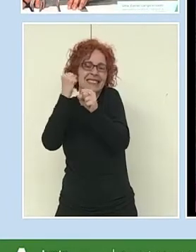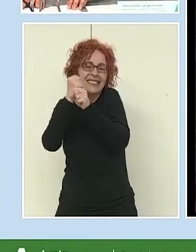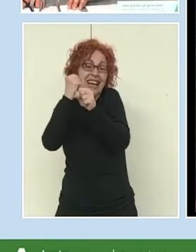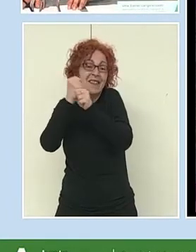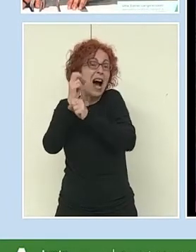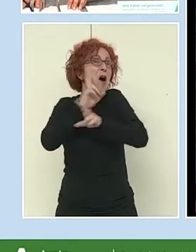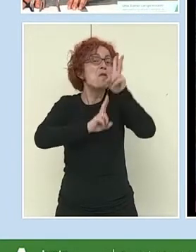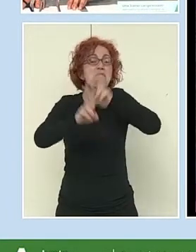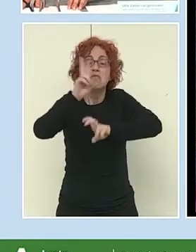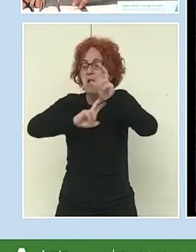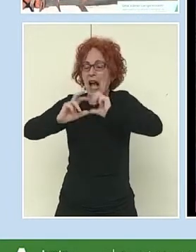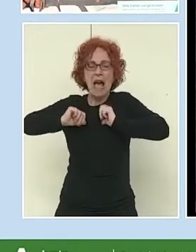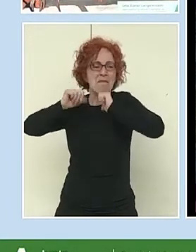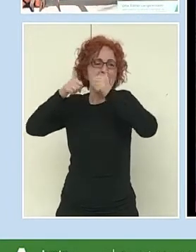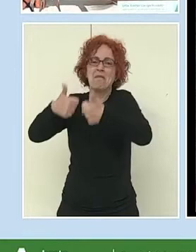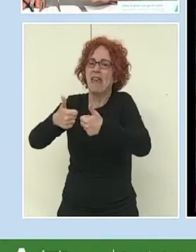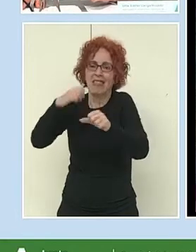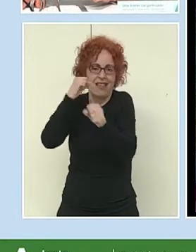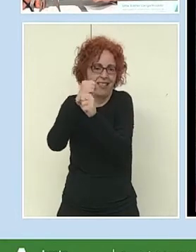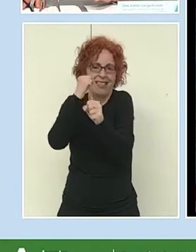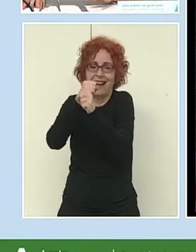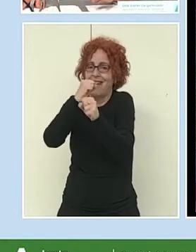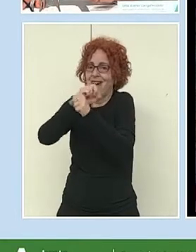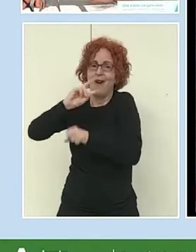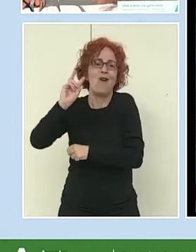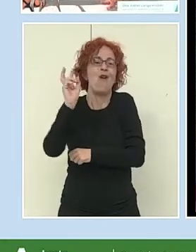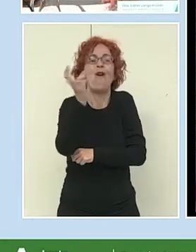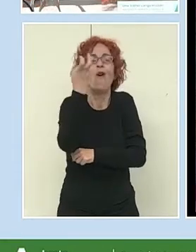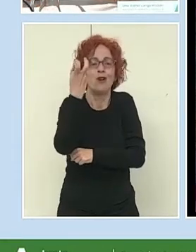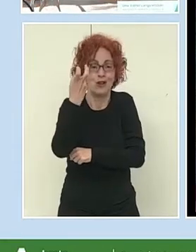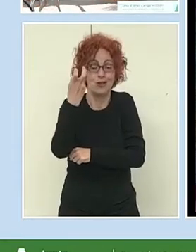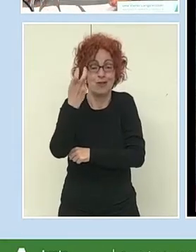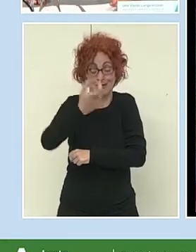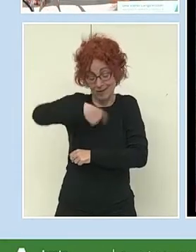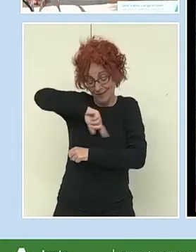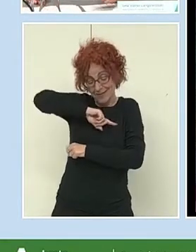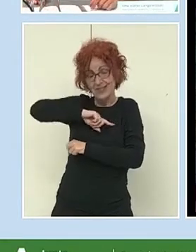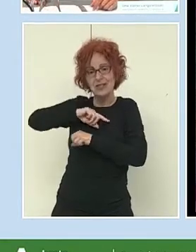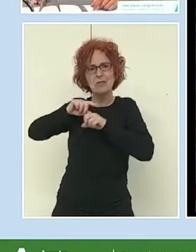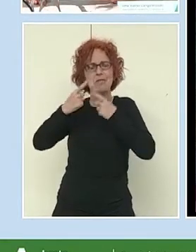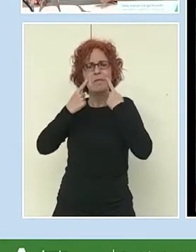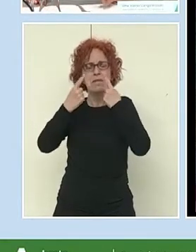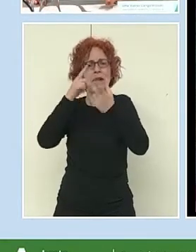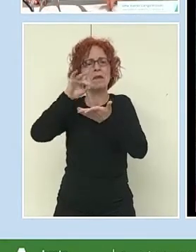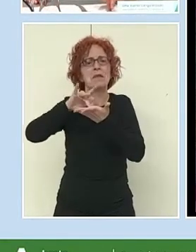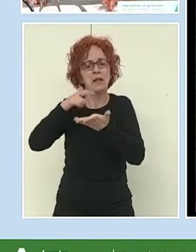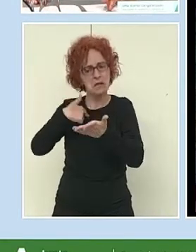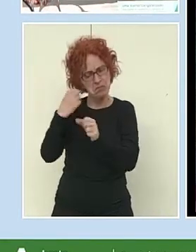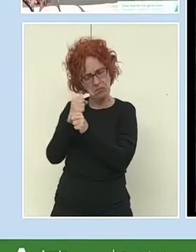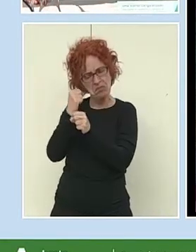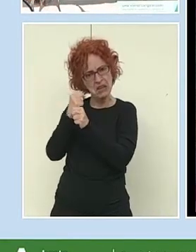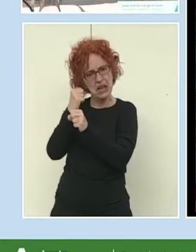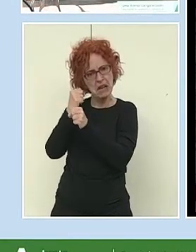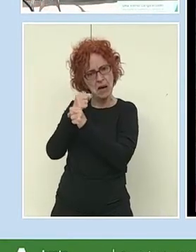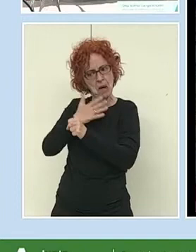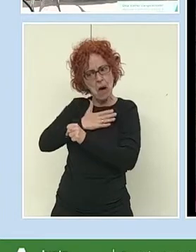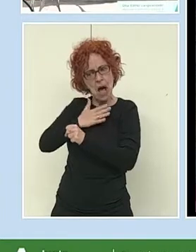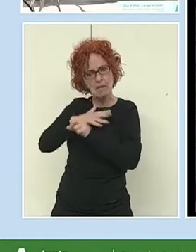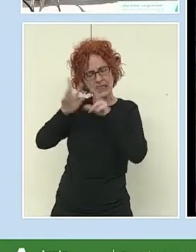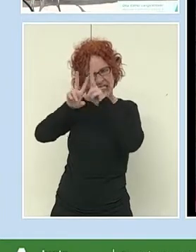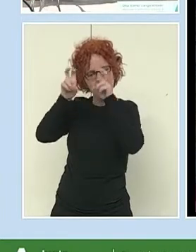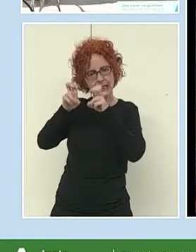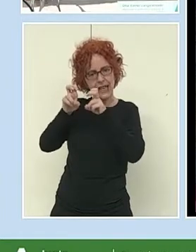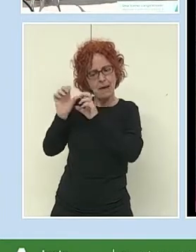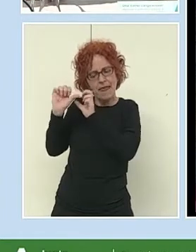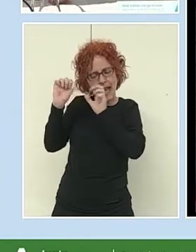mi primera experiencia laboral en el tema de ciberseguridad y de la seguridad de la información. Me gustó. Quizá ese hecho